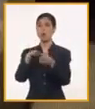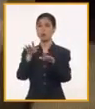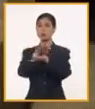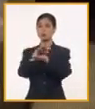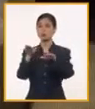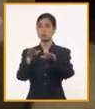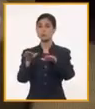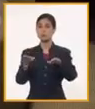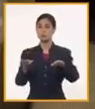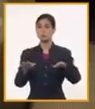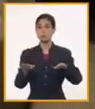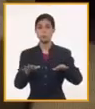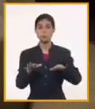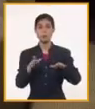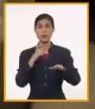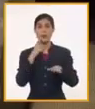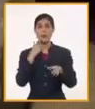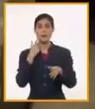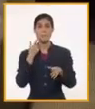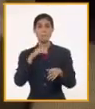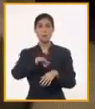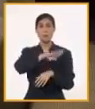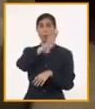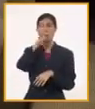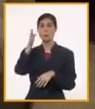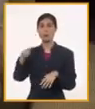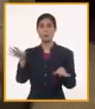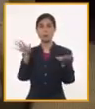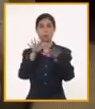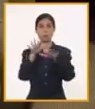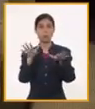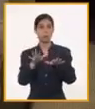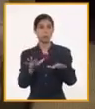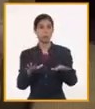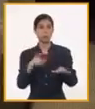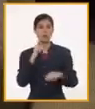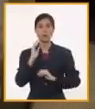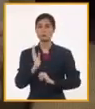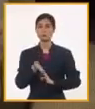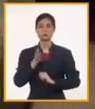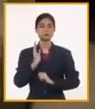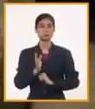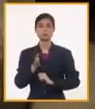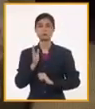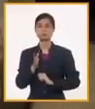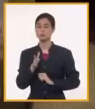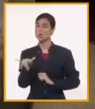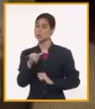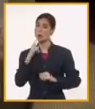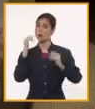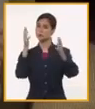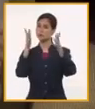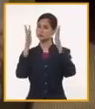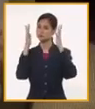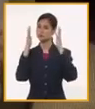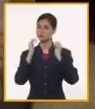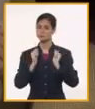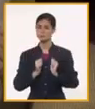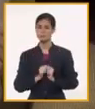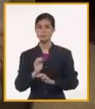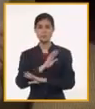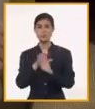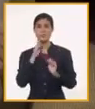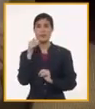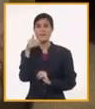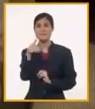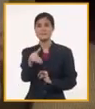madera, se llevaron todo y es una loma pelada. Hay de todo ahí. Pero bueno, y selva también. Estuve hasta que llegué